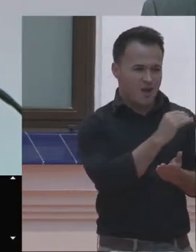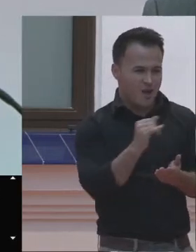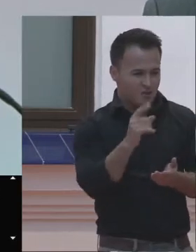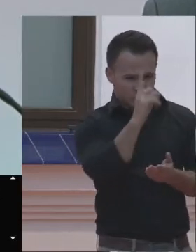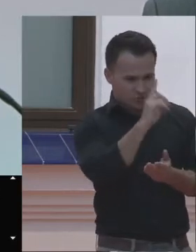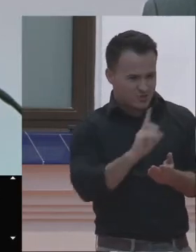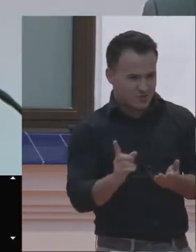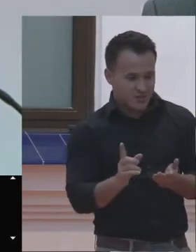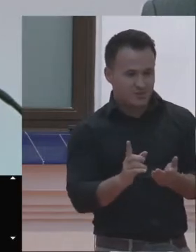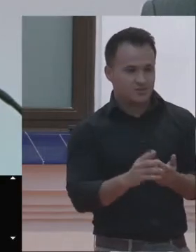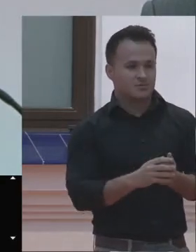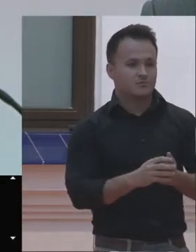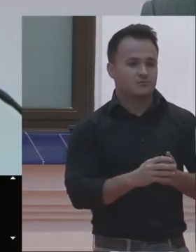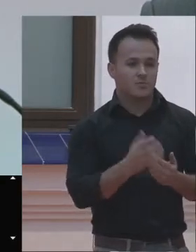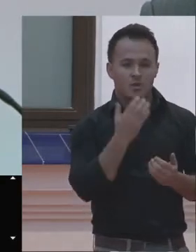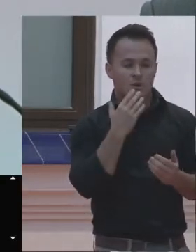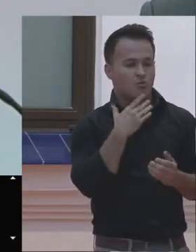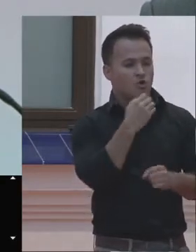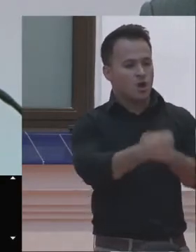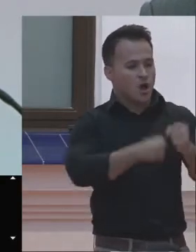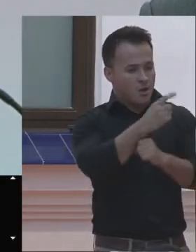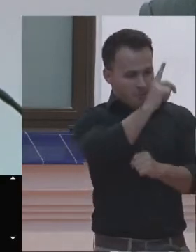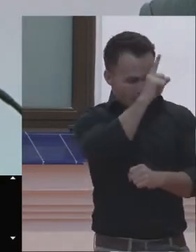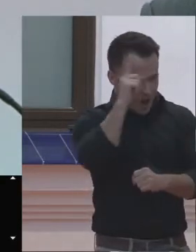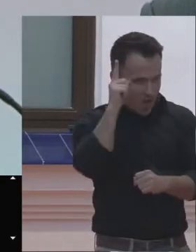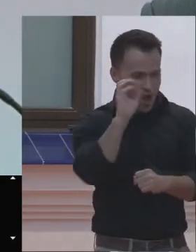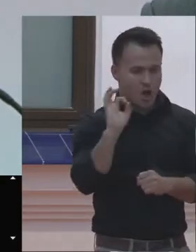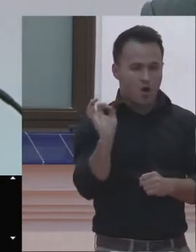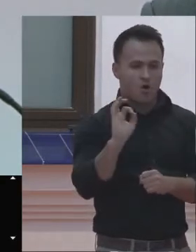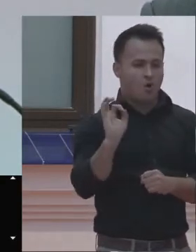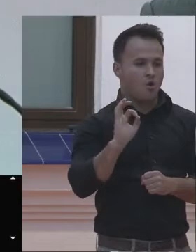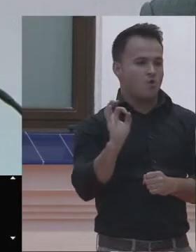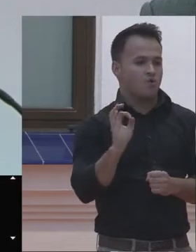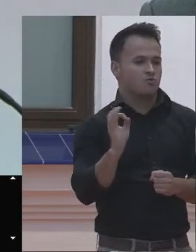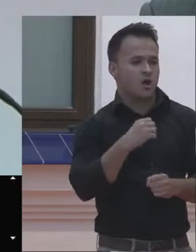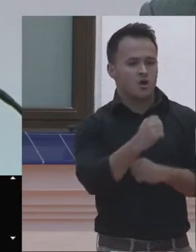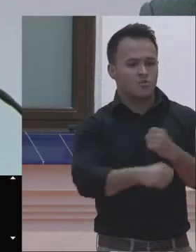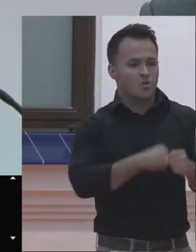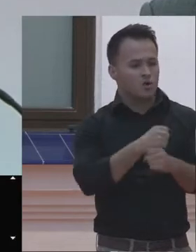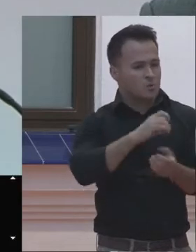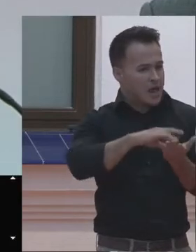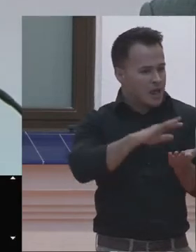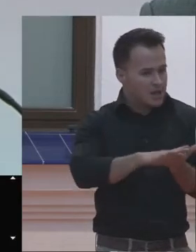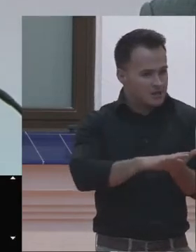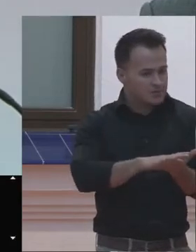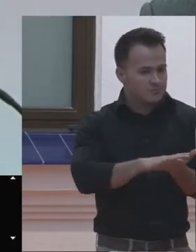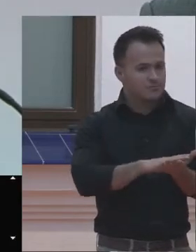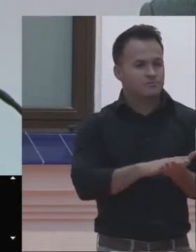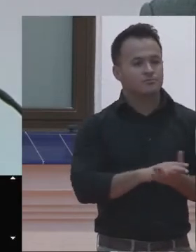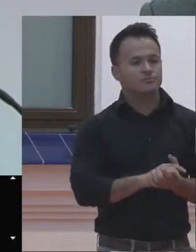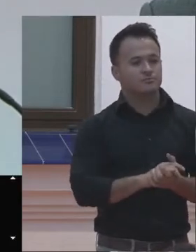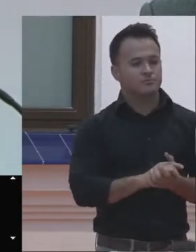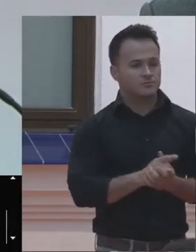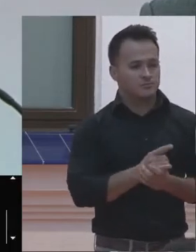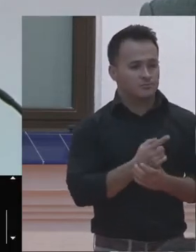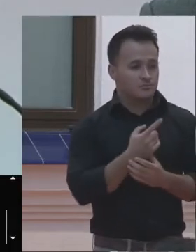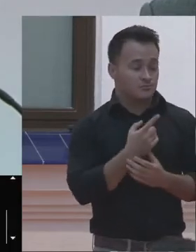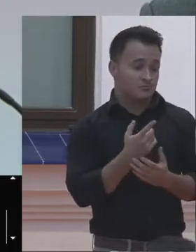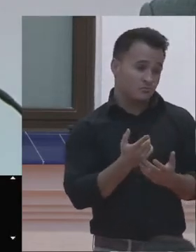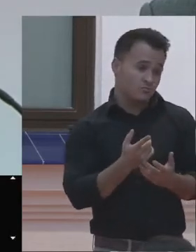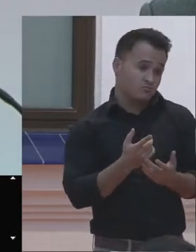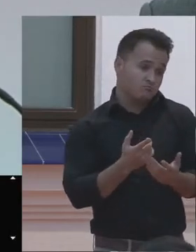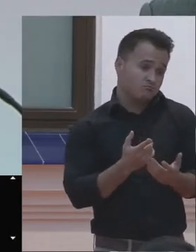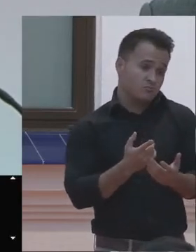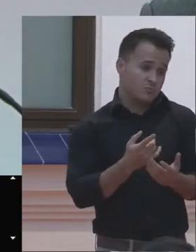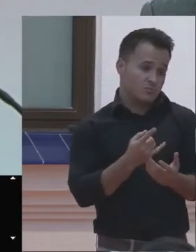aeropuerto, seguramente, de Barajas, Adolfo Suárez, o al aeropuerto de Málaga, que irte al de Canarias. Entonces, cuando,